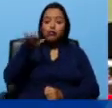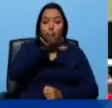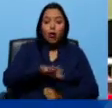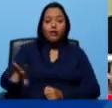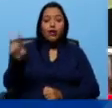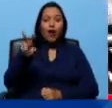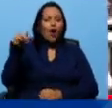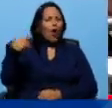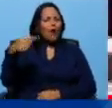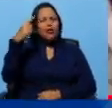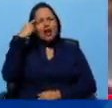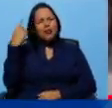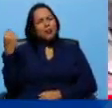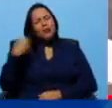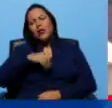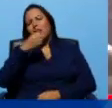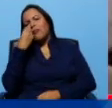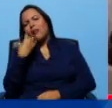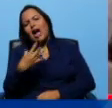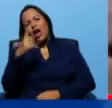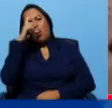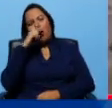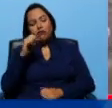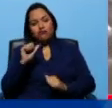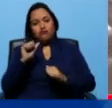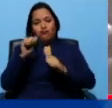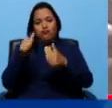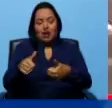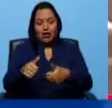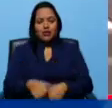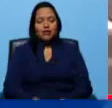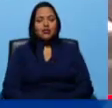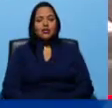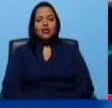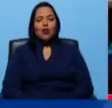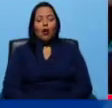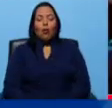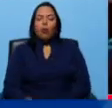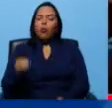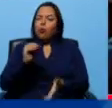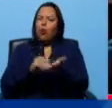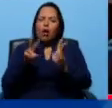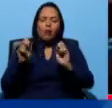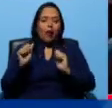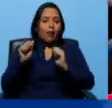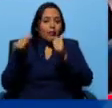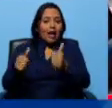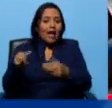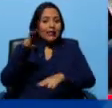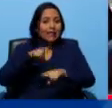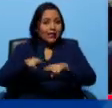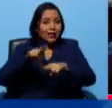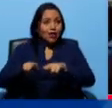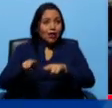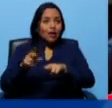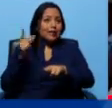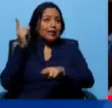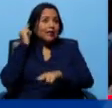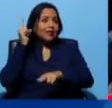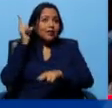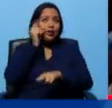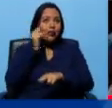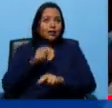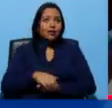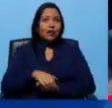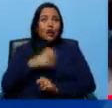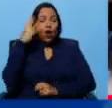hoy es uno de los días más hermosos del año, porque es ese nuevo comienzo de nuestros niños, niñas, de